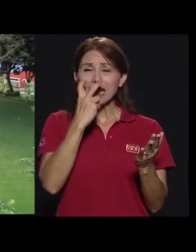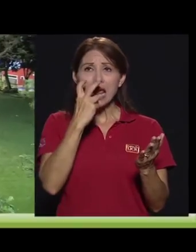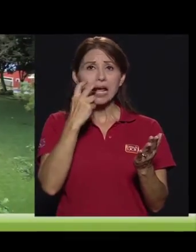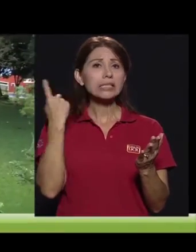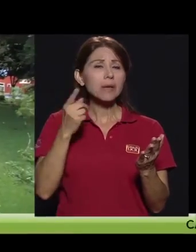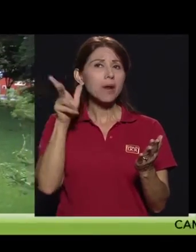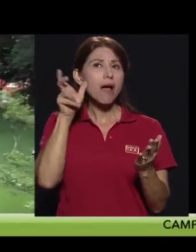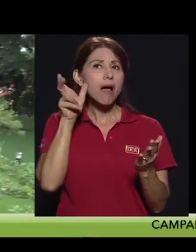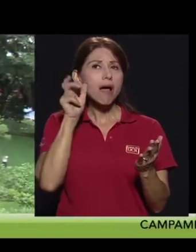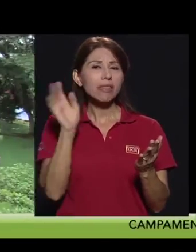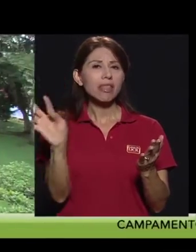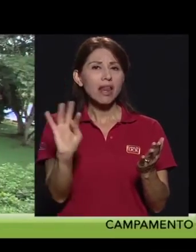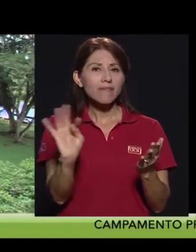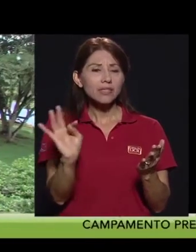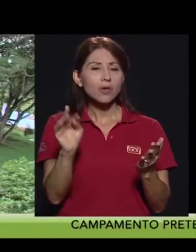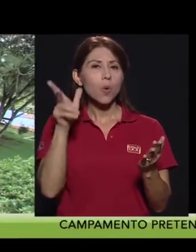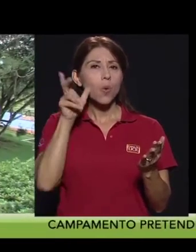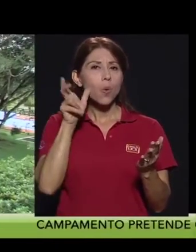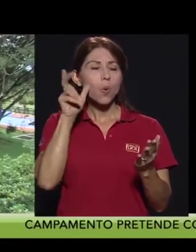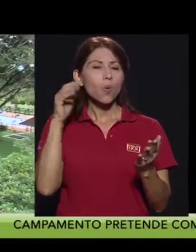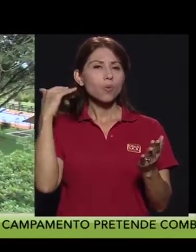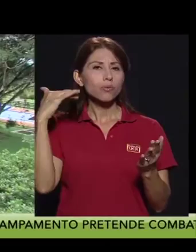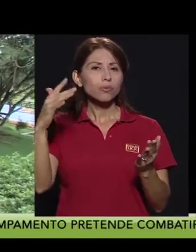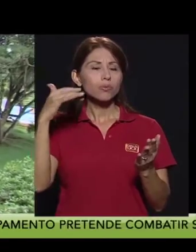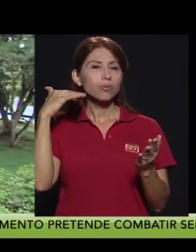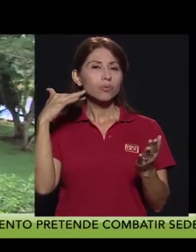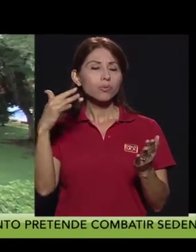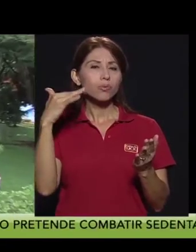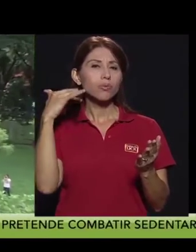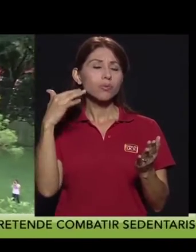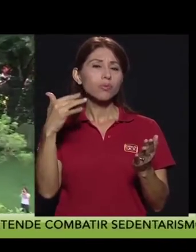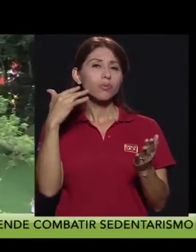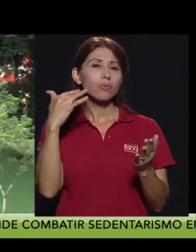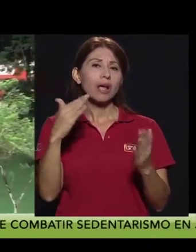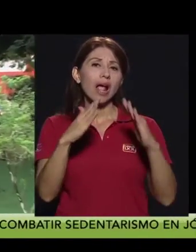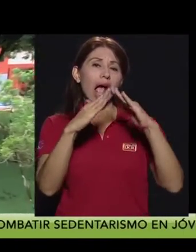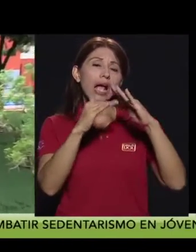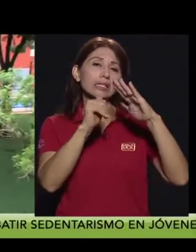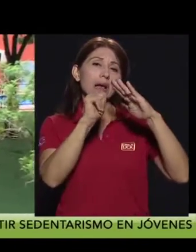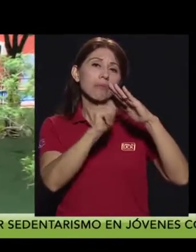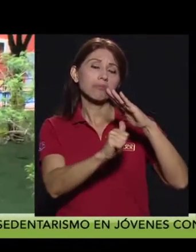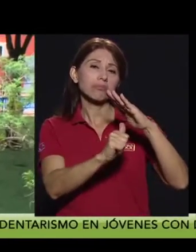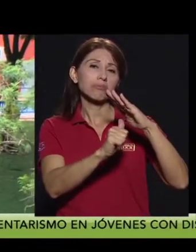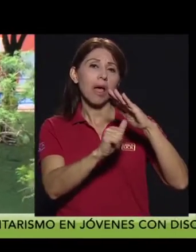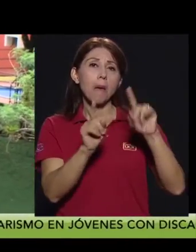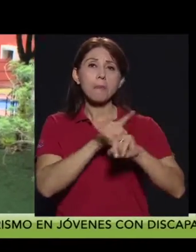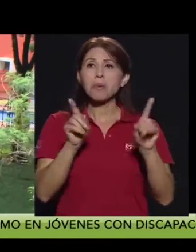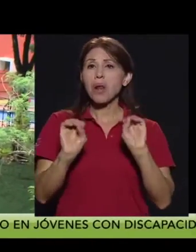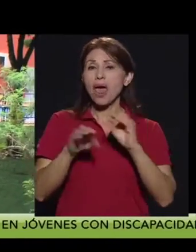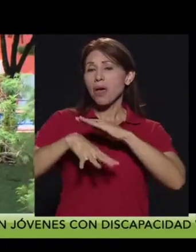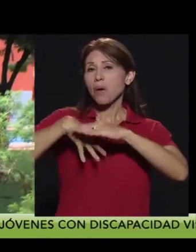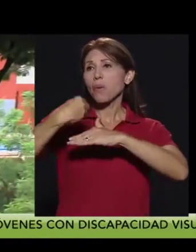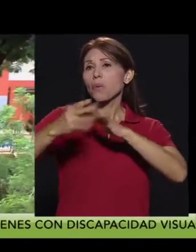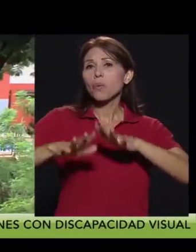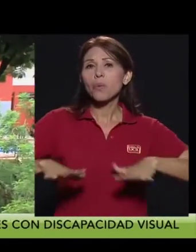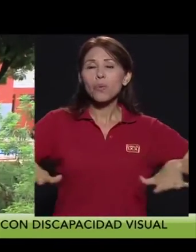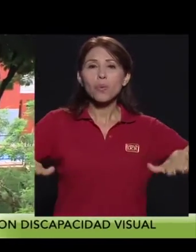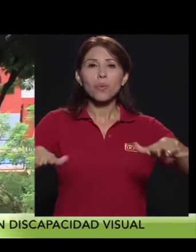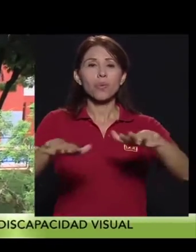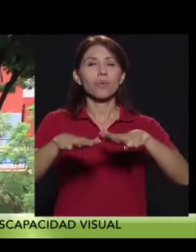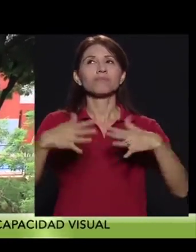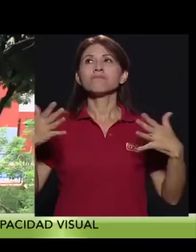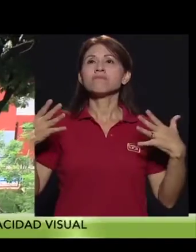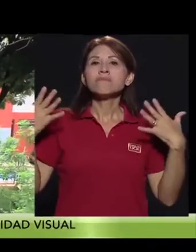televisión o escuchando música mucho tiempo en sus casas y sin salir a los campos, por ejemplo,